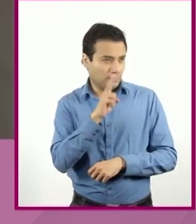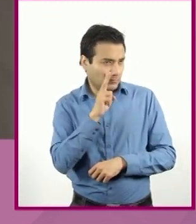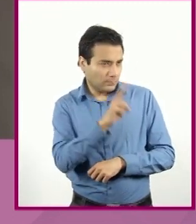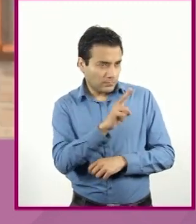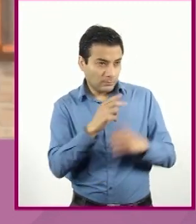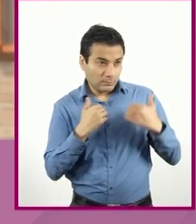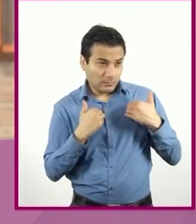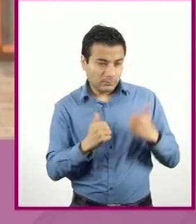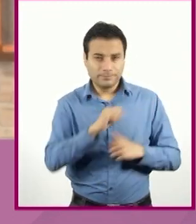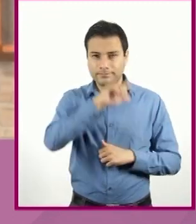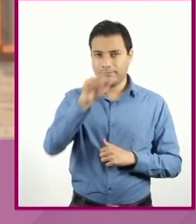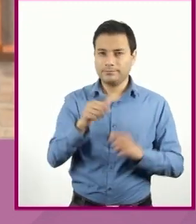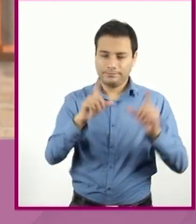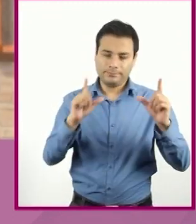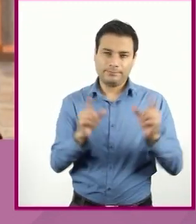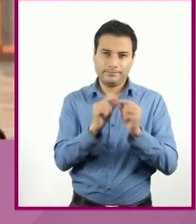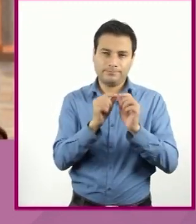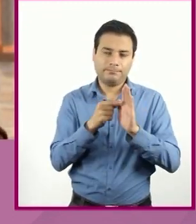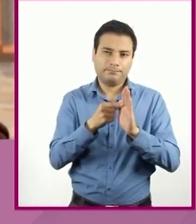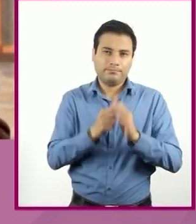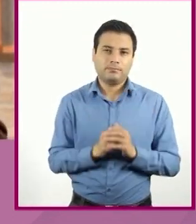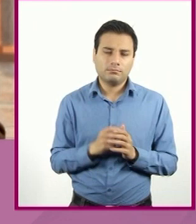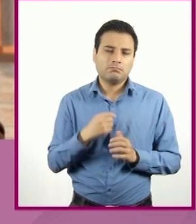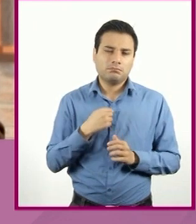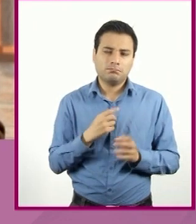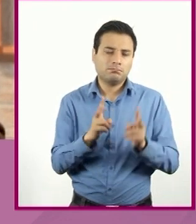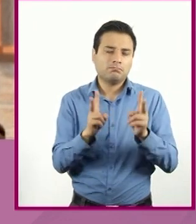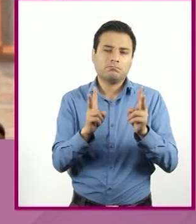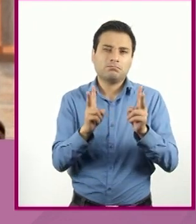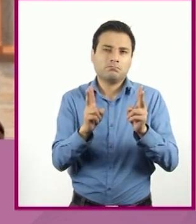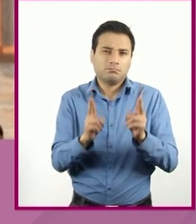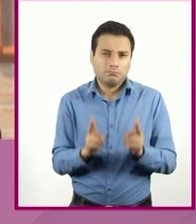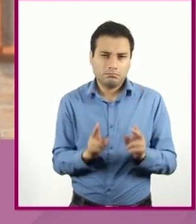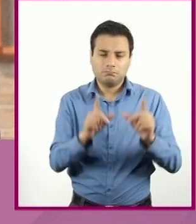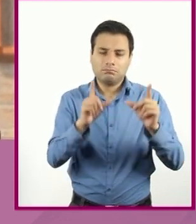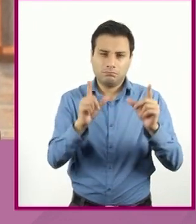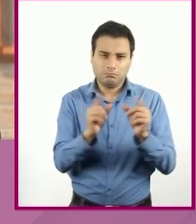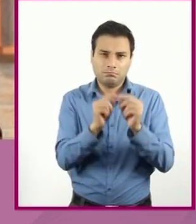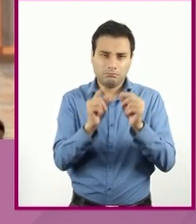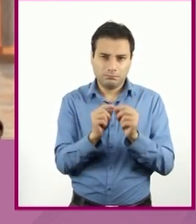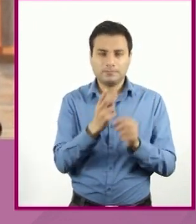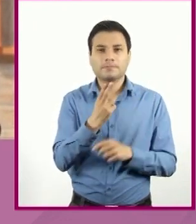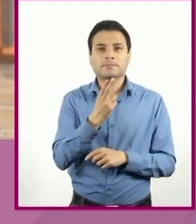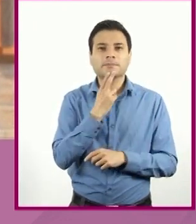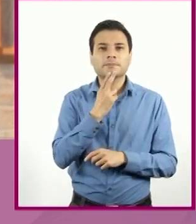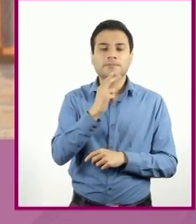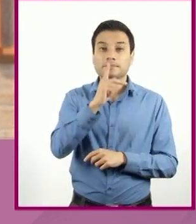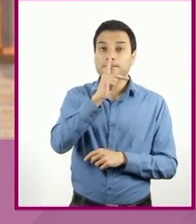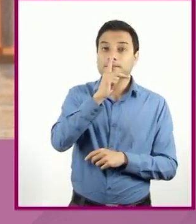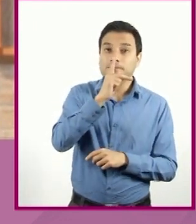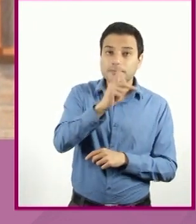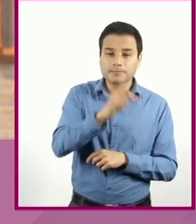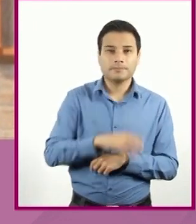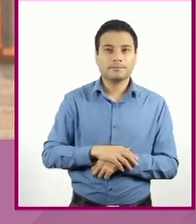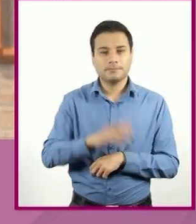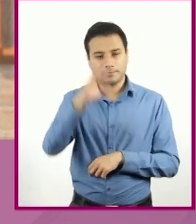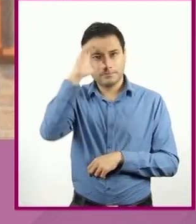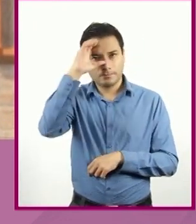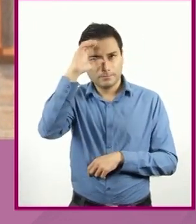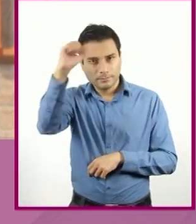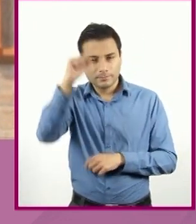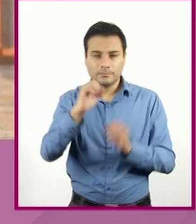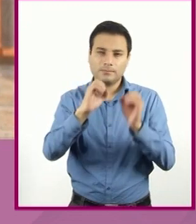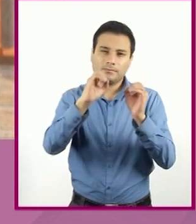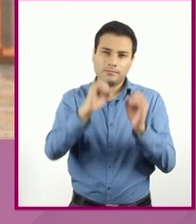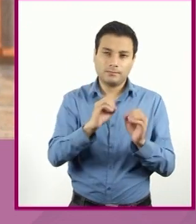textual. O en fragmentos breves en los que se incluya palabras, conceptos o